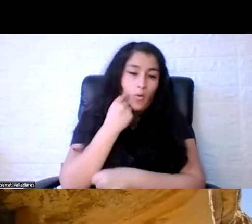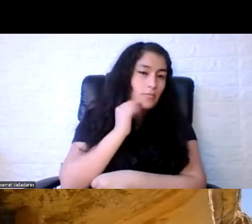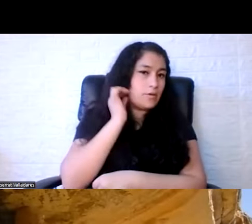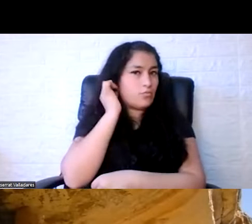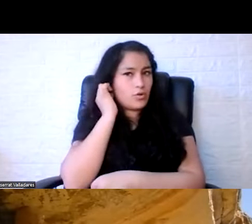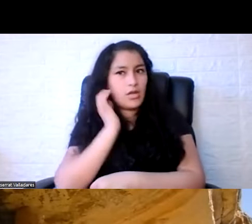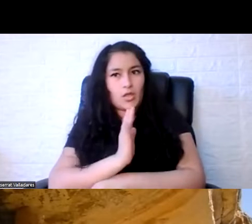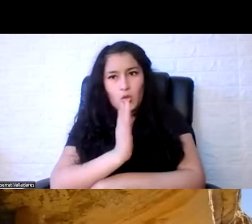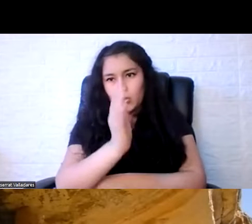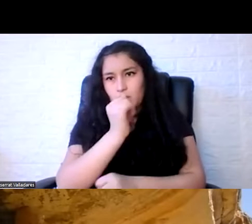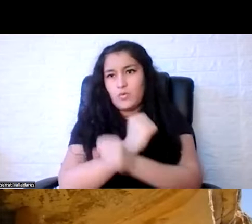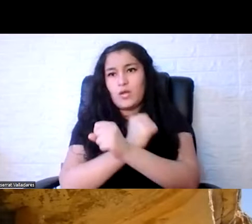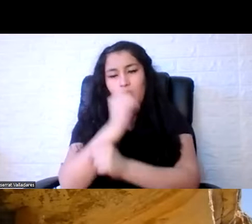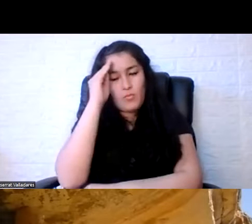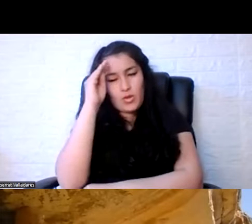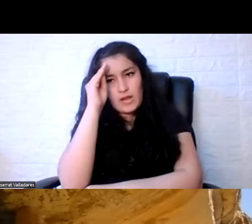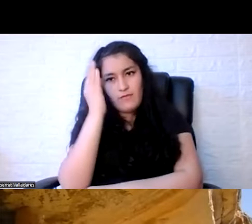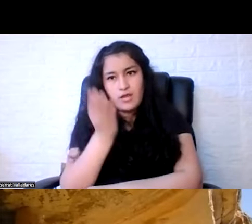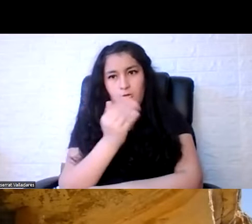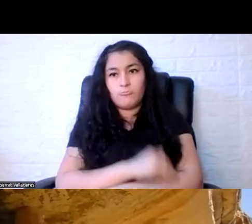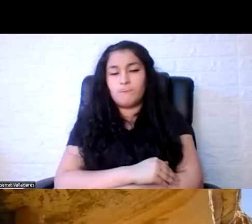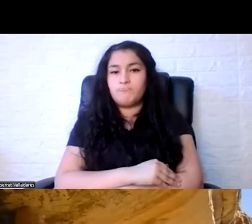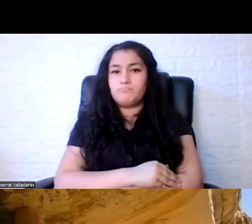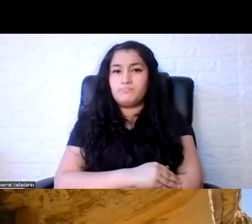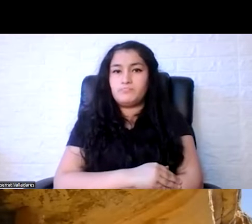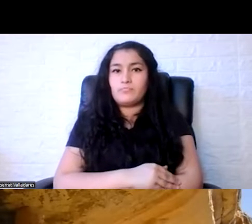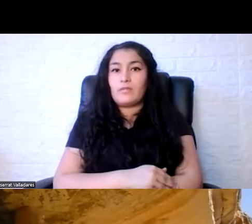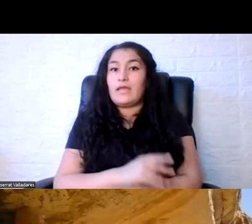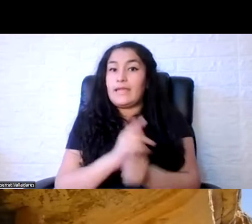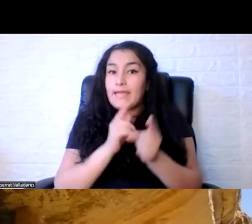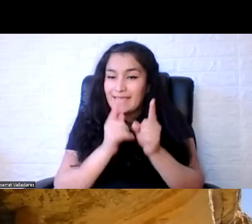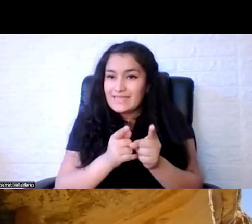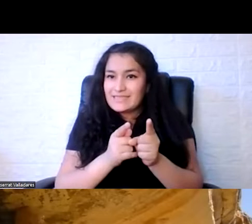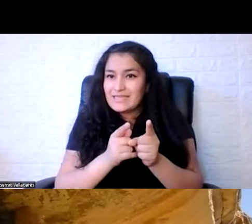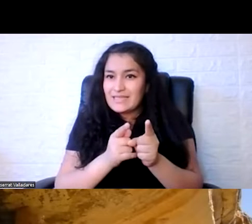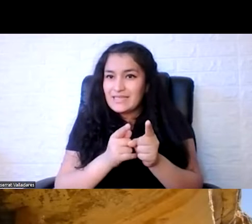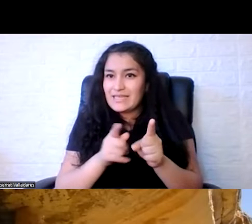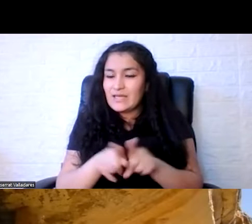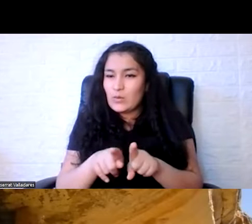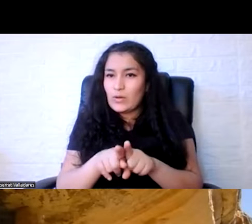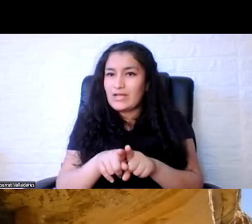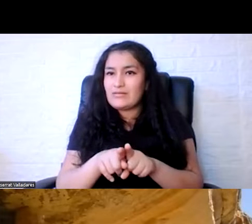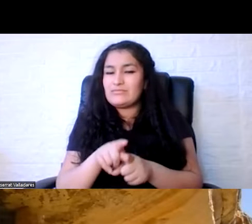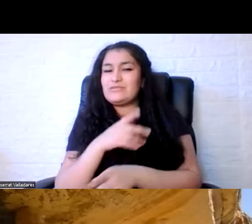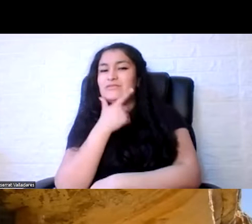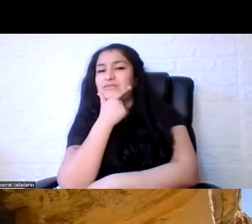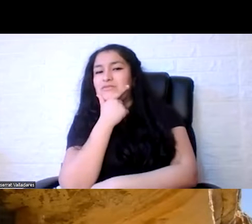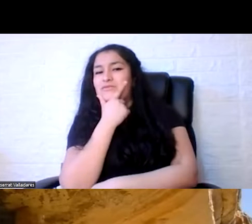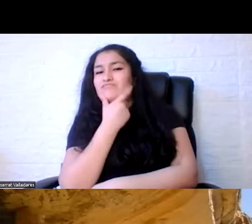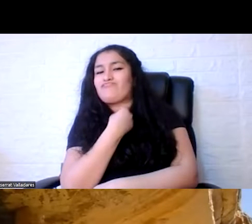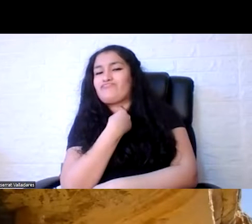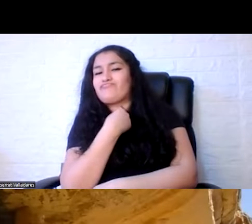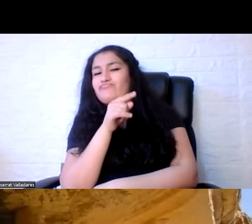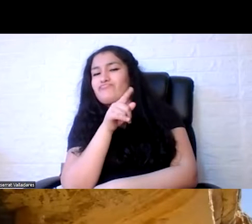profesión. Curiosamente, a pesar de todo este estigma y todo el rechazo que puede haber de